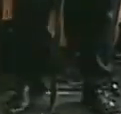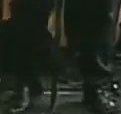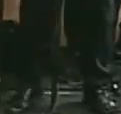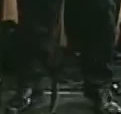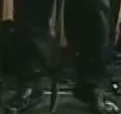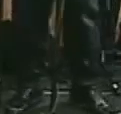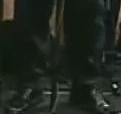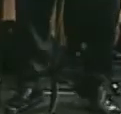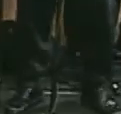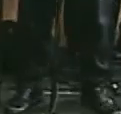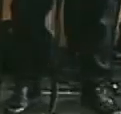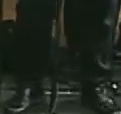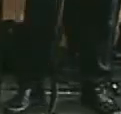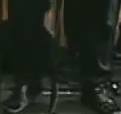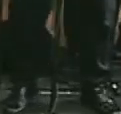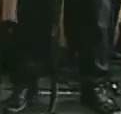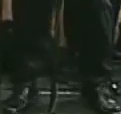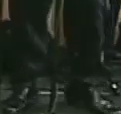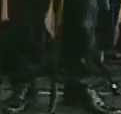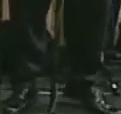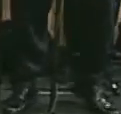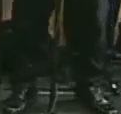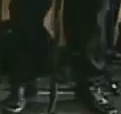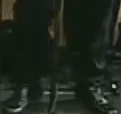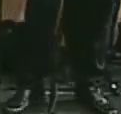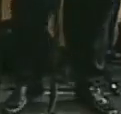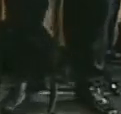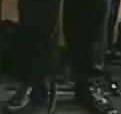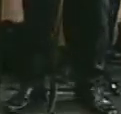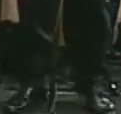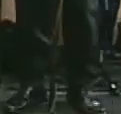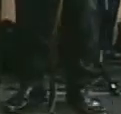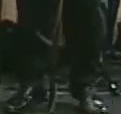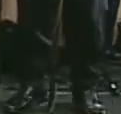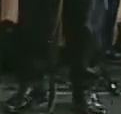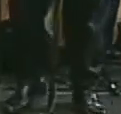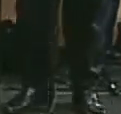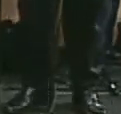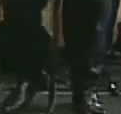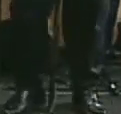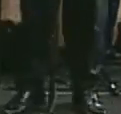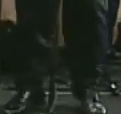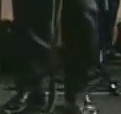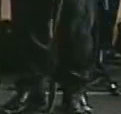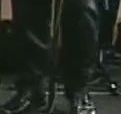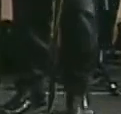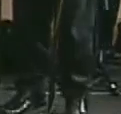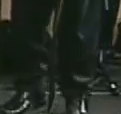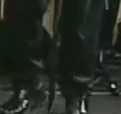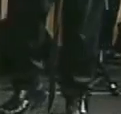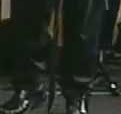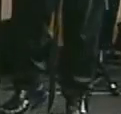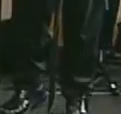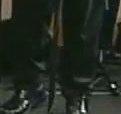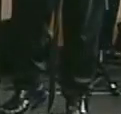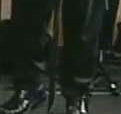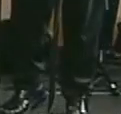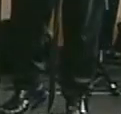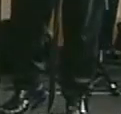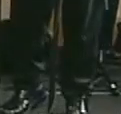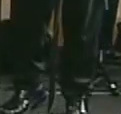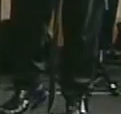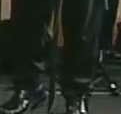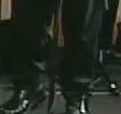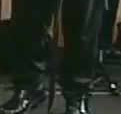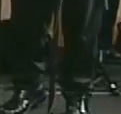Maduro, yo chingo con hombre Petro, garantizando el futuro. El Petro